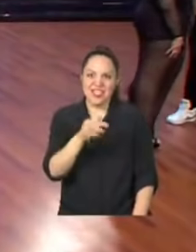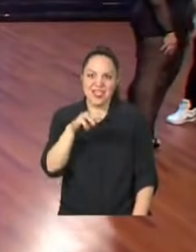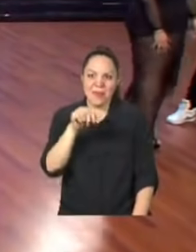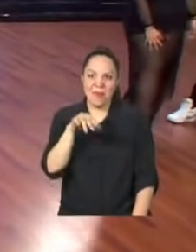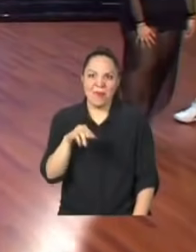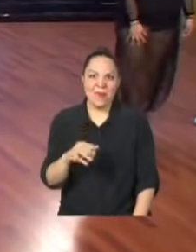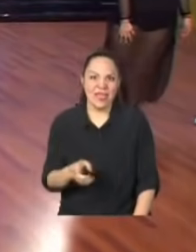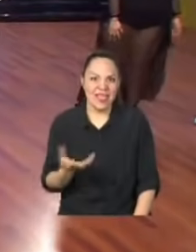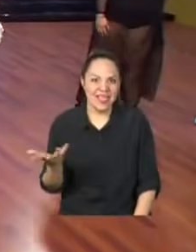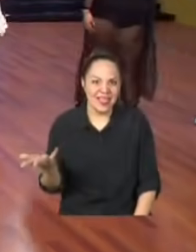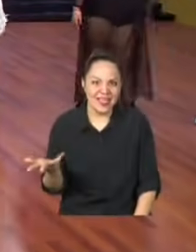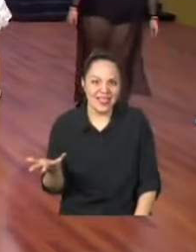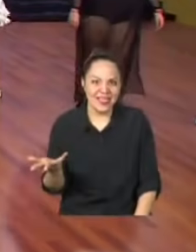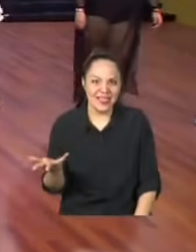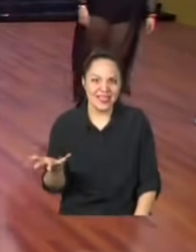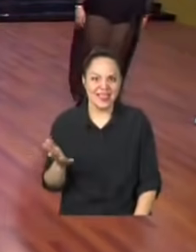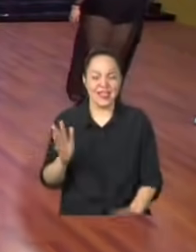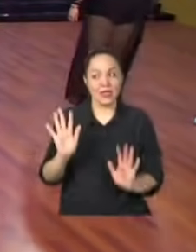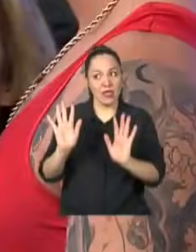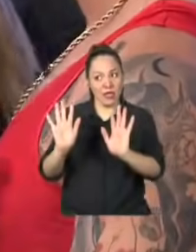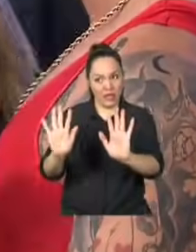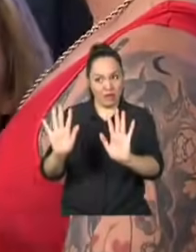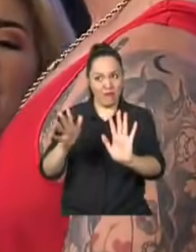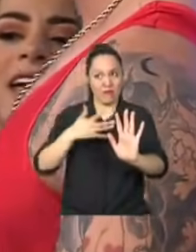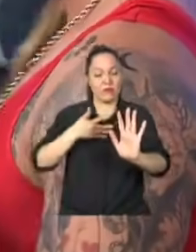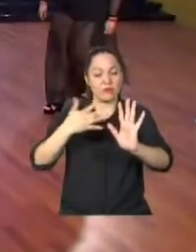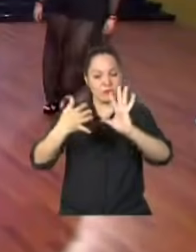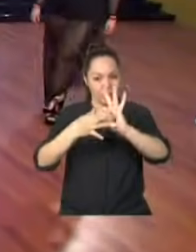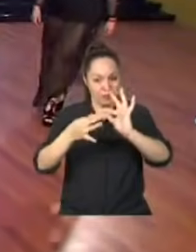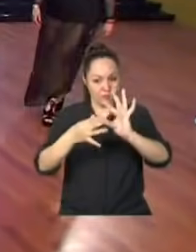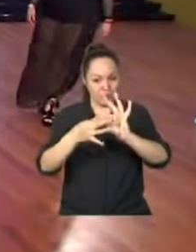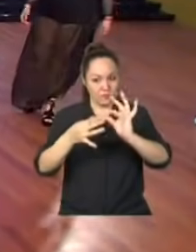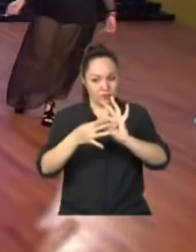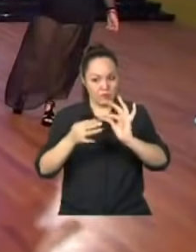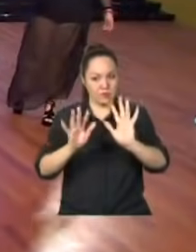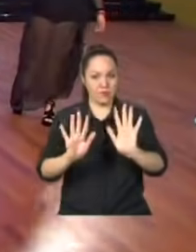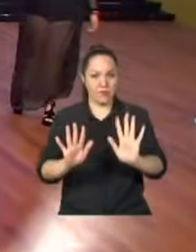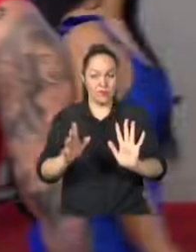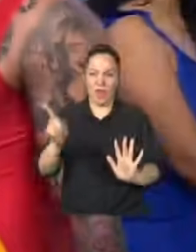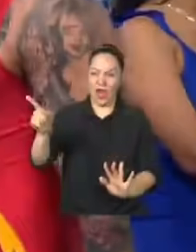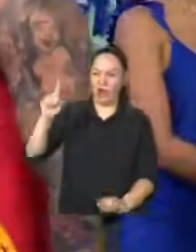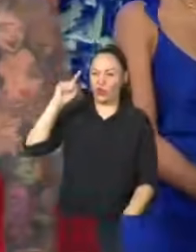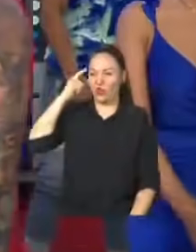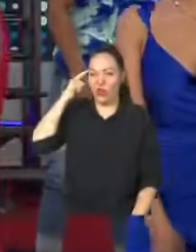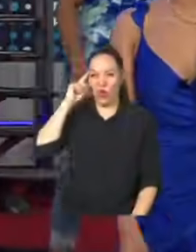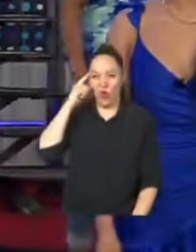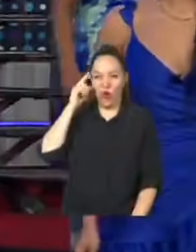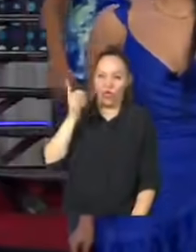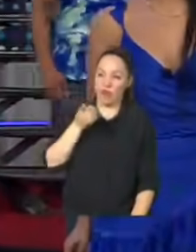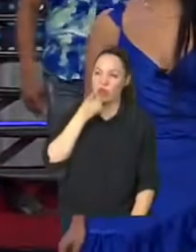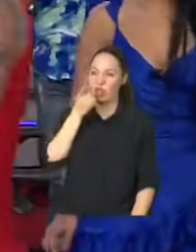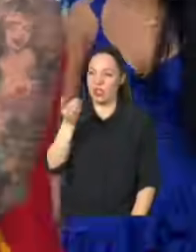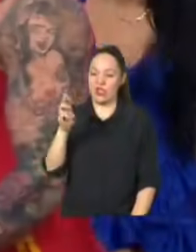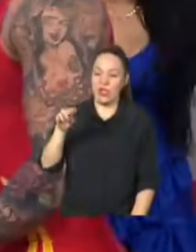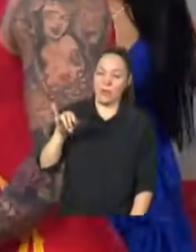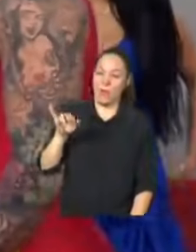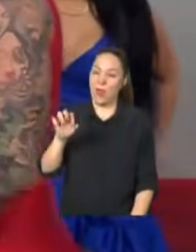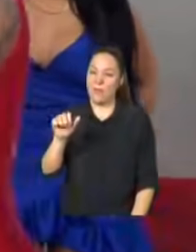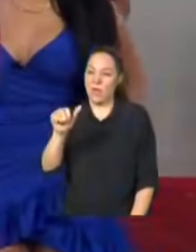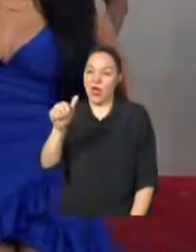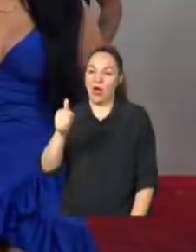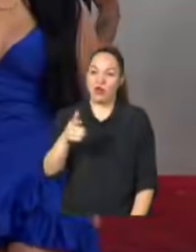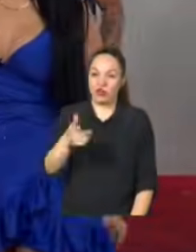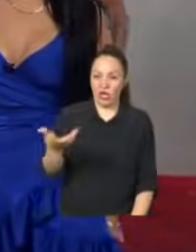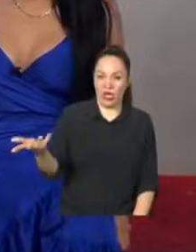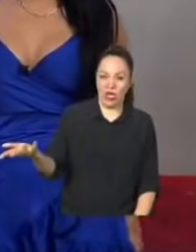Permítame. Espérame, mami. ¿Mami por qué? ¿Y tú te dejas que le digan mami? No, no es lo que... No